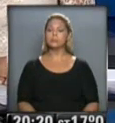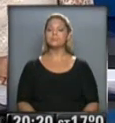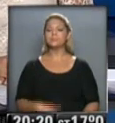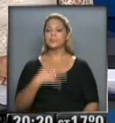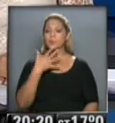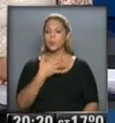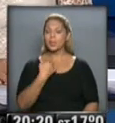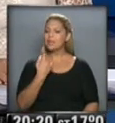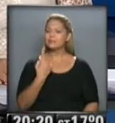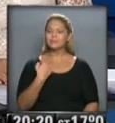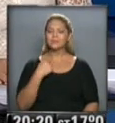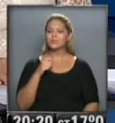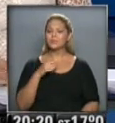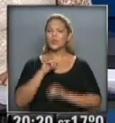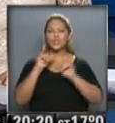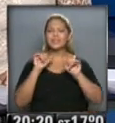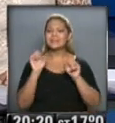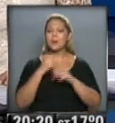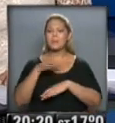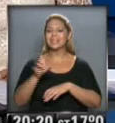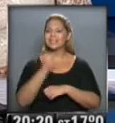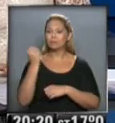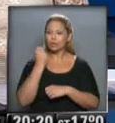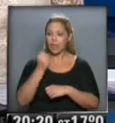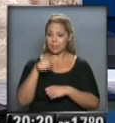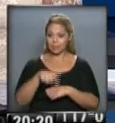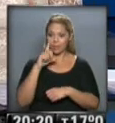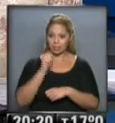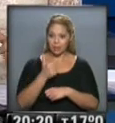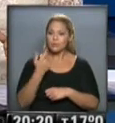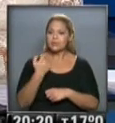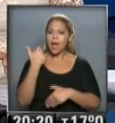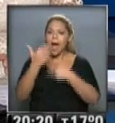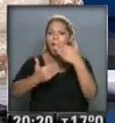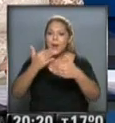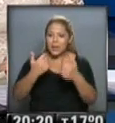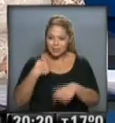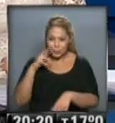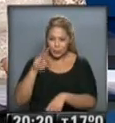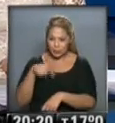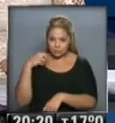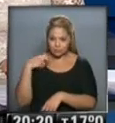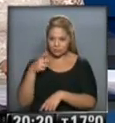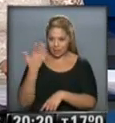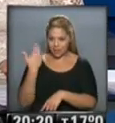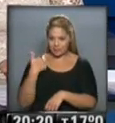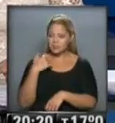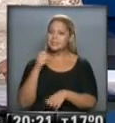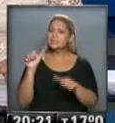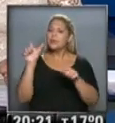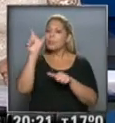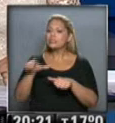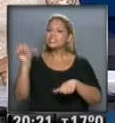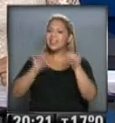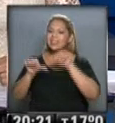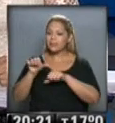Sin lugar a dudas es la gran noticia de la jornada que tiene que ver con el adelanto que ustedes acaban de ver recién. Científicos